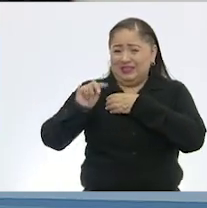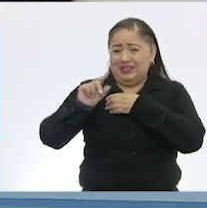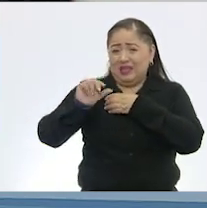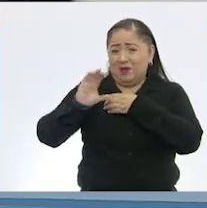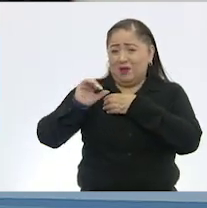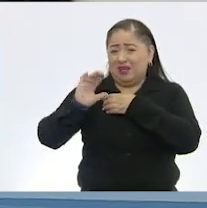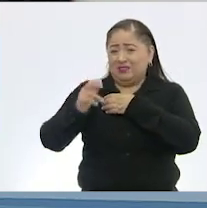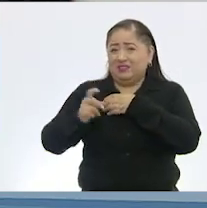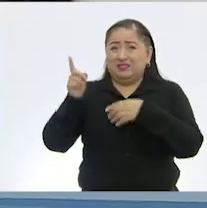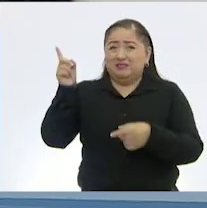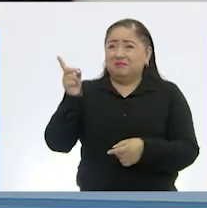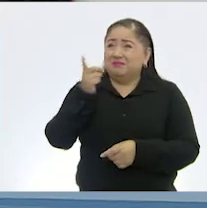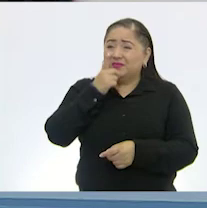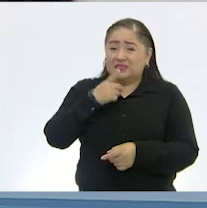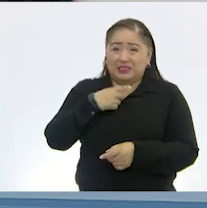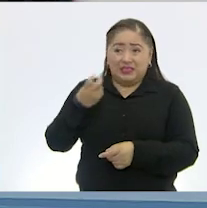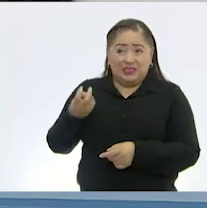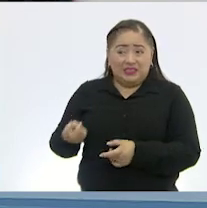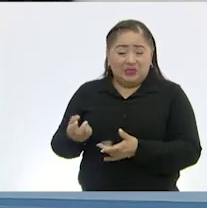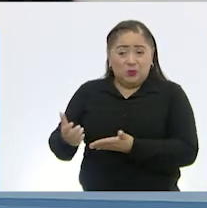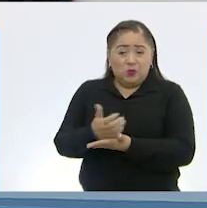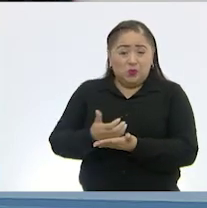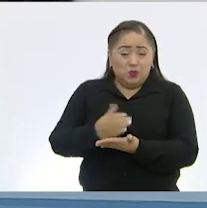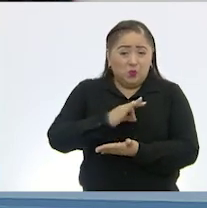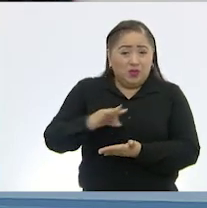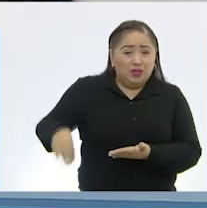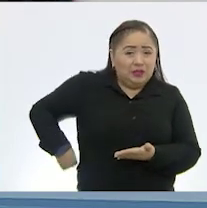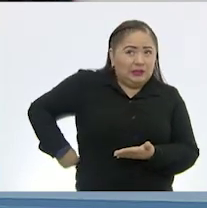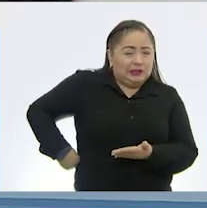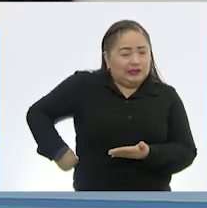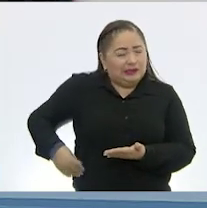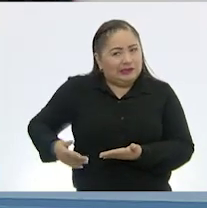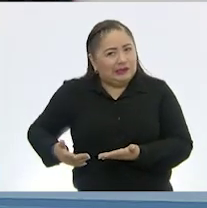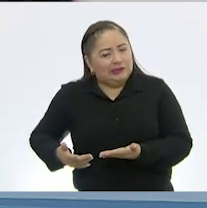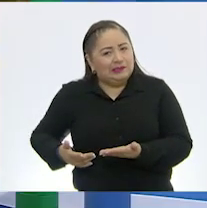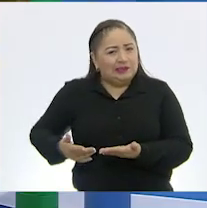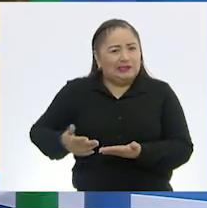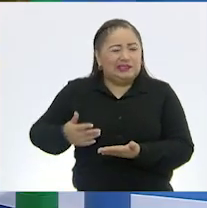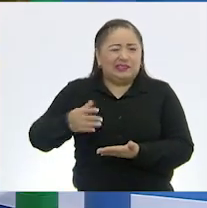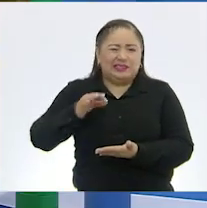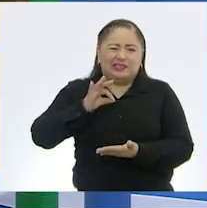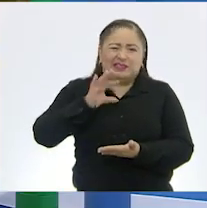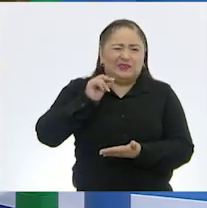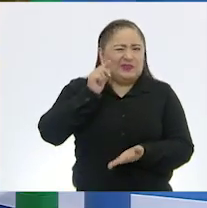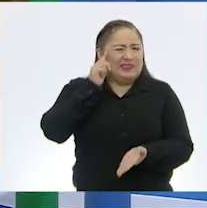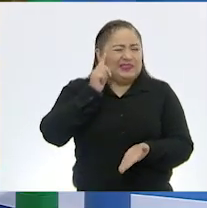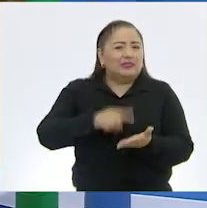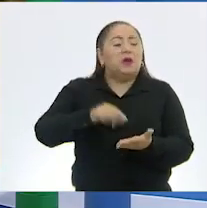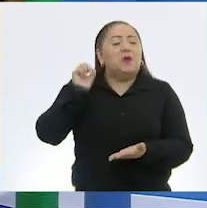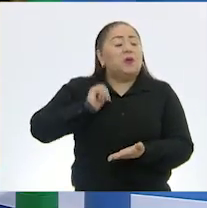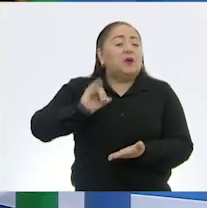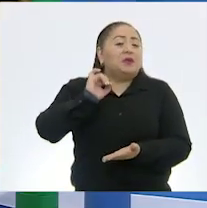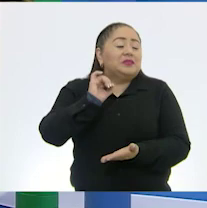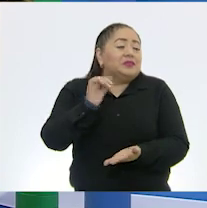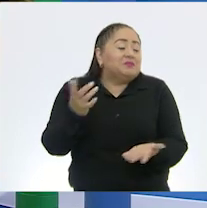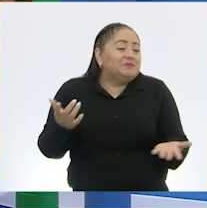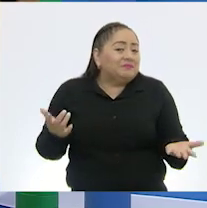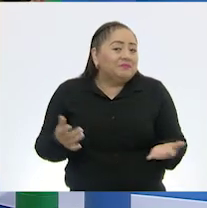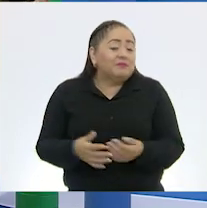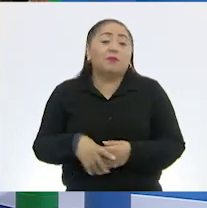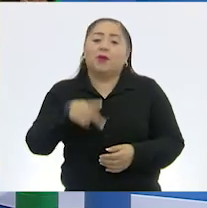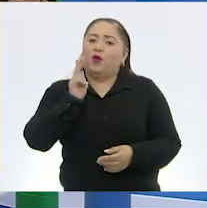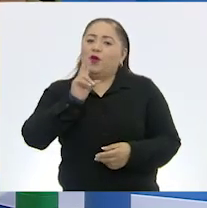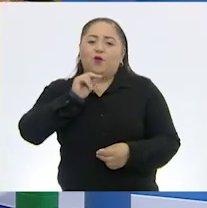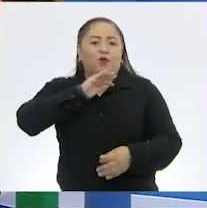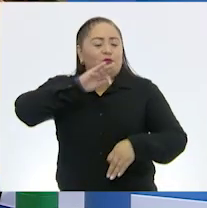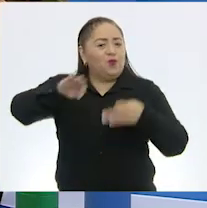me dijeran que eso puede ayudarme a curar mis riñones, uy, tal vez no lo creería. Así es. No todas